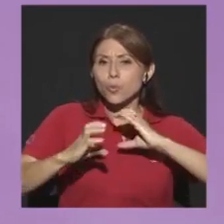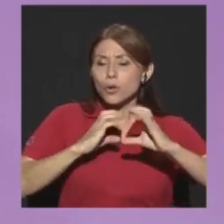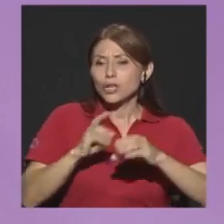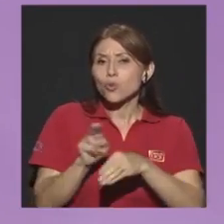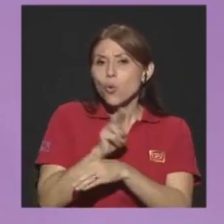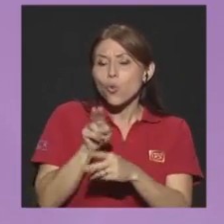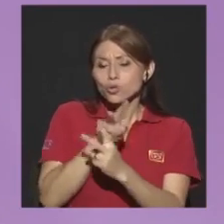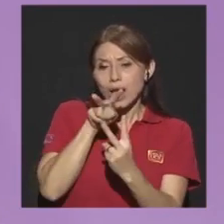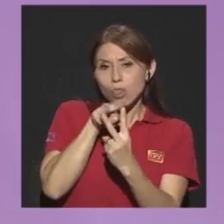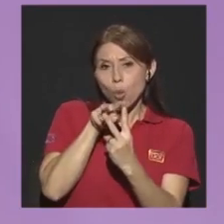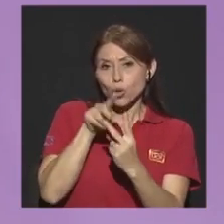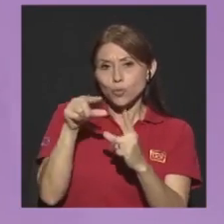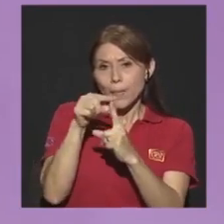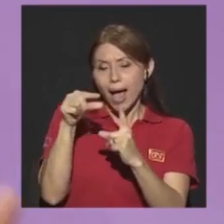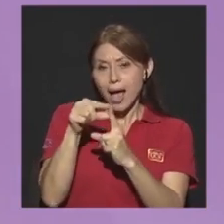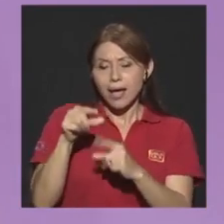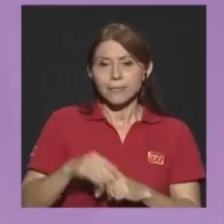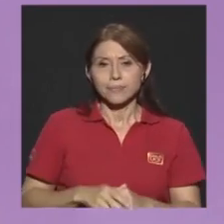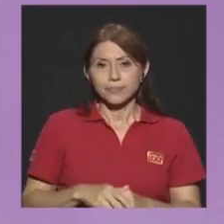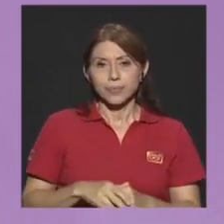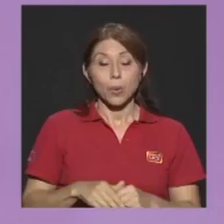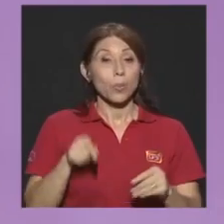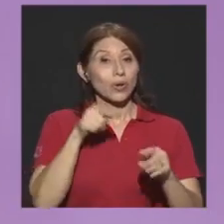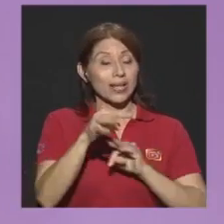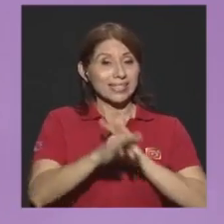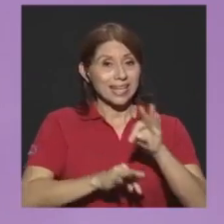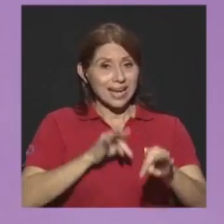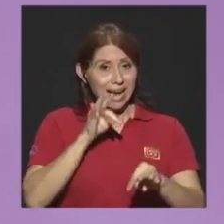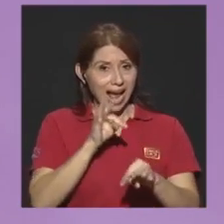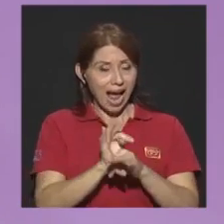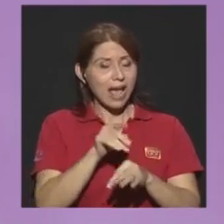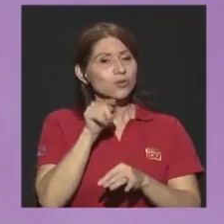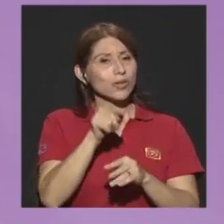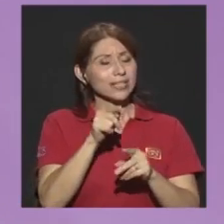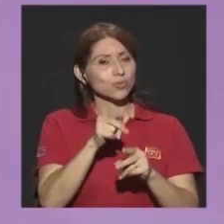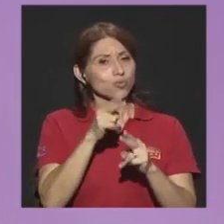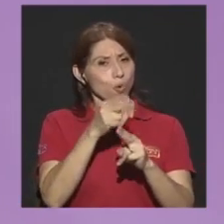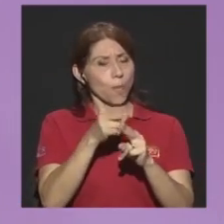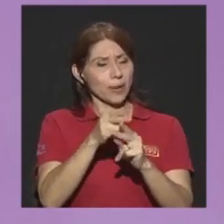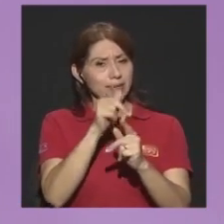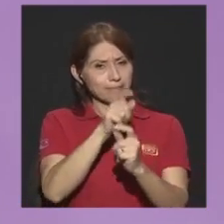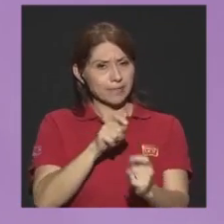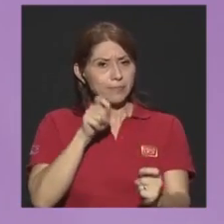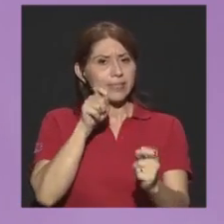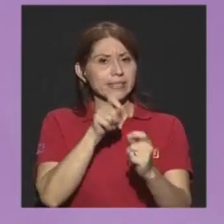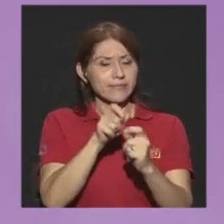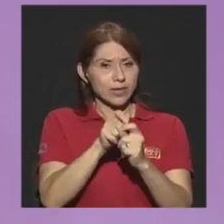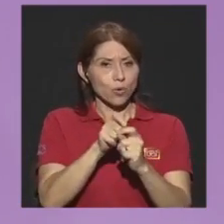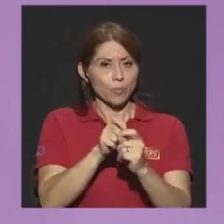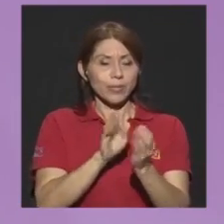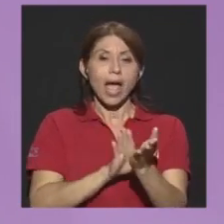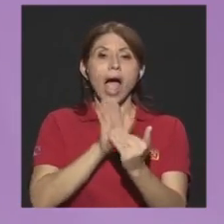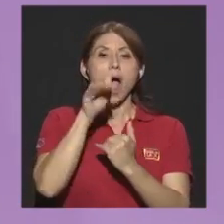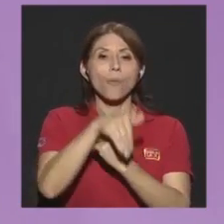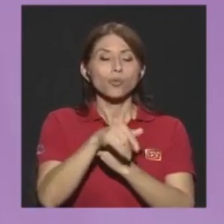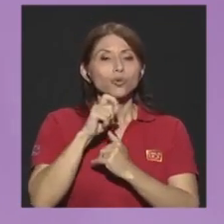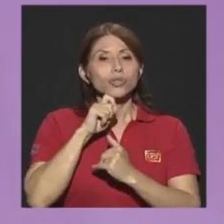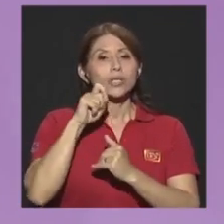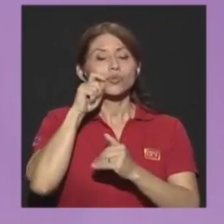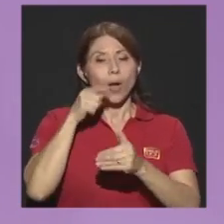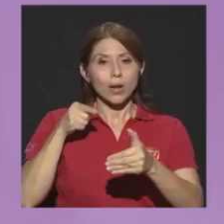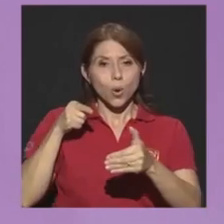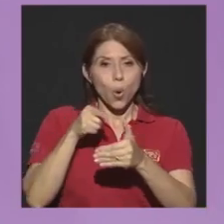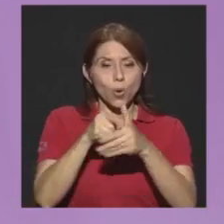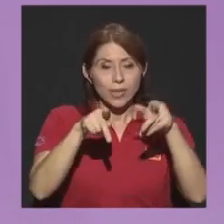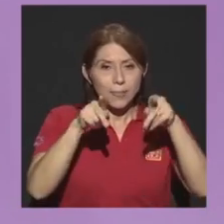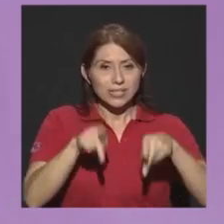caso el tipo penal tiene ese nombre en específico, ¿verdad? Abusos sexuales en contra de una persona mayor de